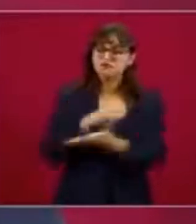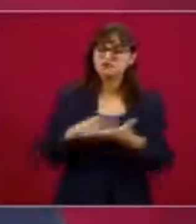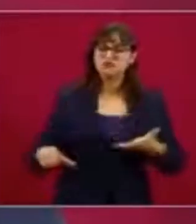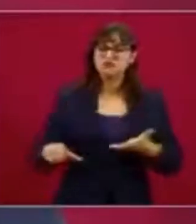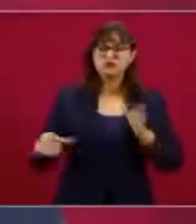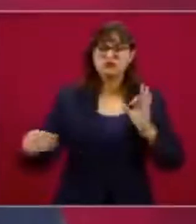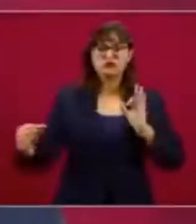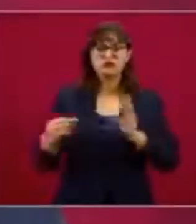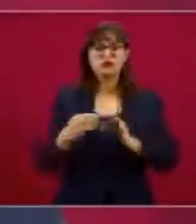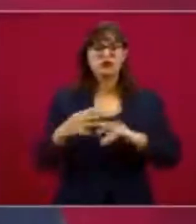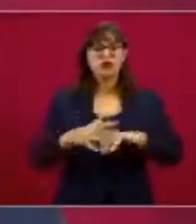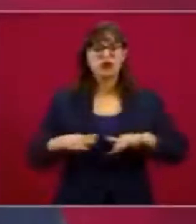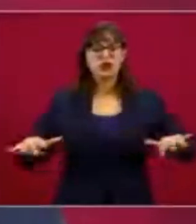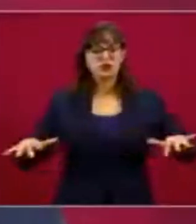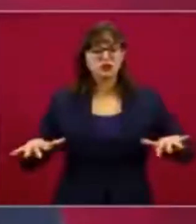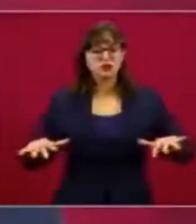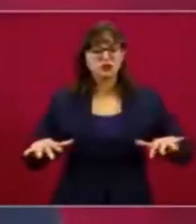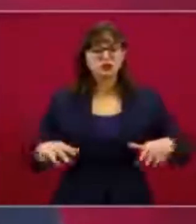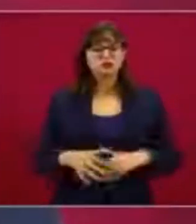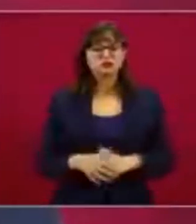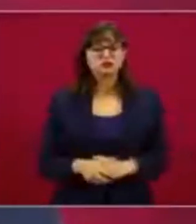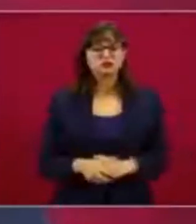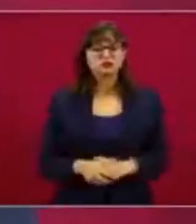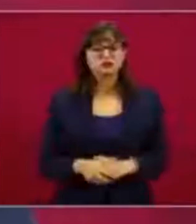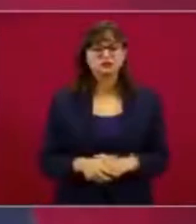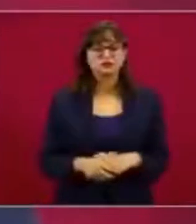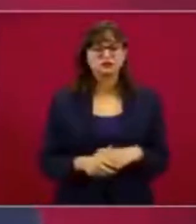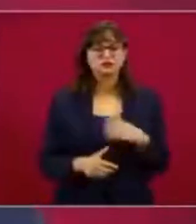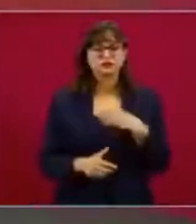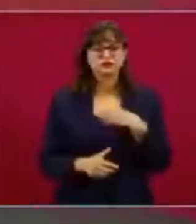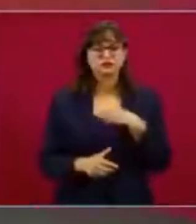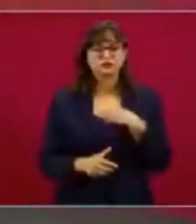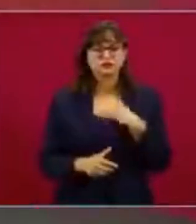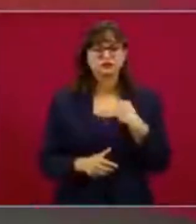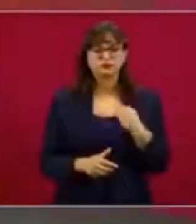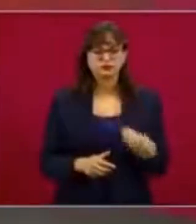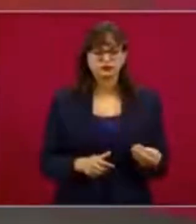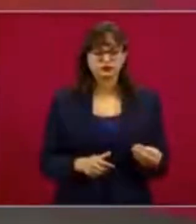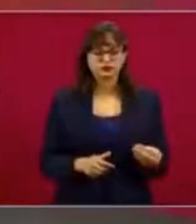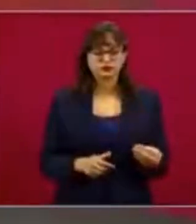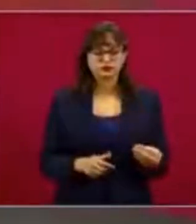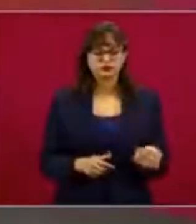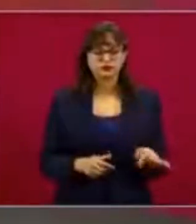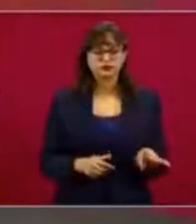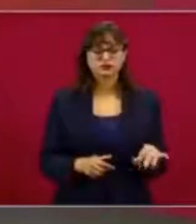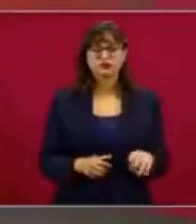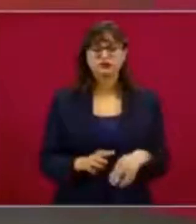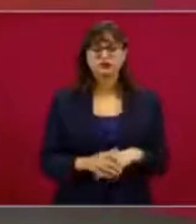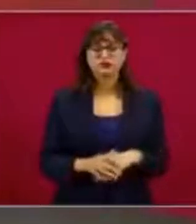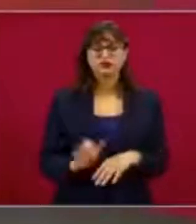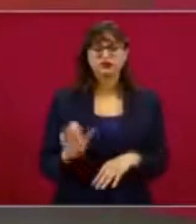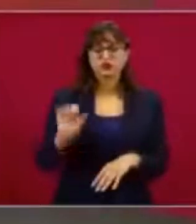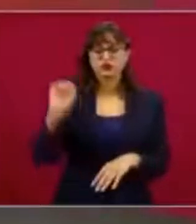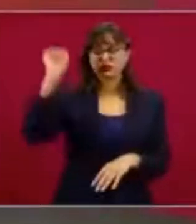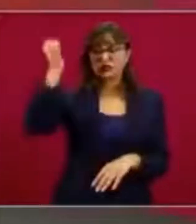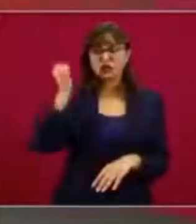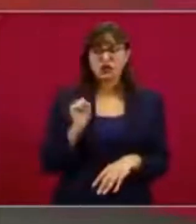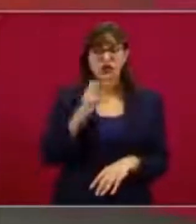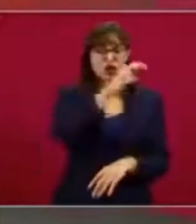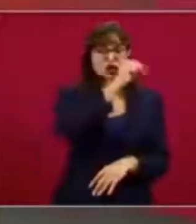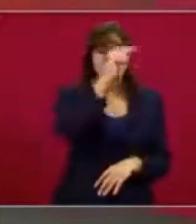del Pacífico, casi en los límites de Sinaloa con Nayarit.